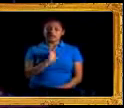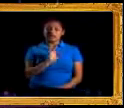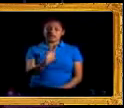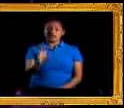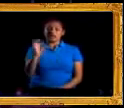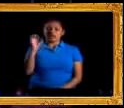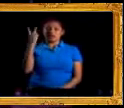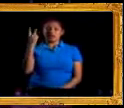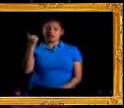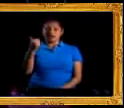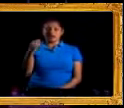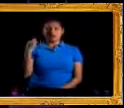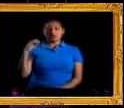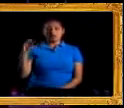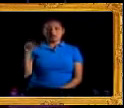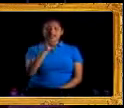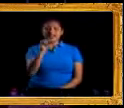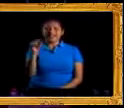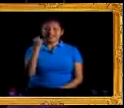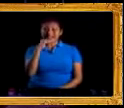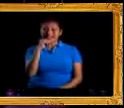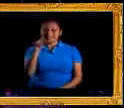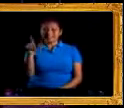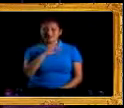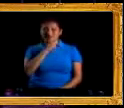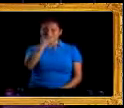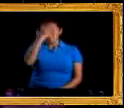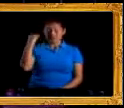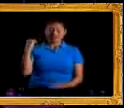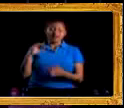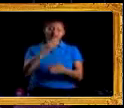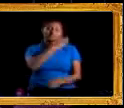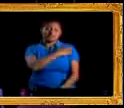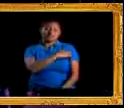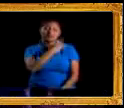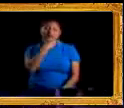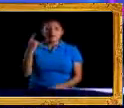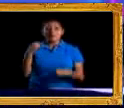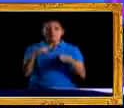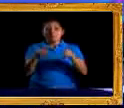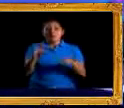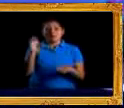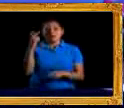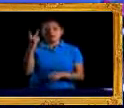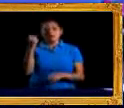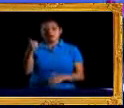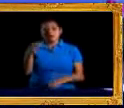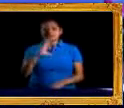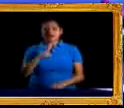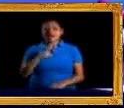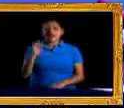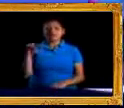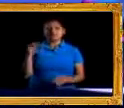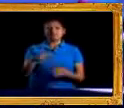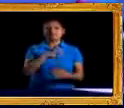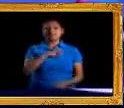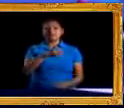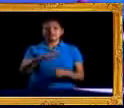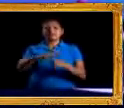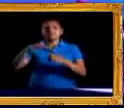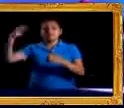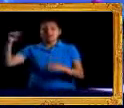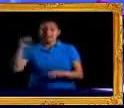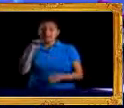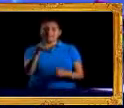se olvidara de la misericordia de Dios, hermano. Pero Eva tenía la necesidad de ser prosperada, y esta